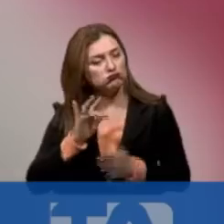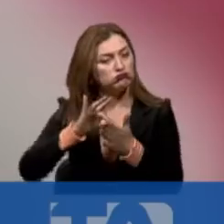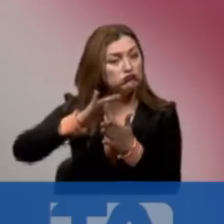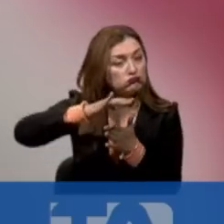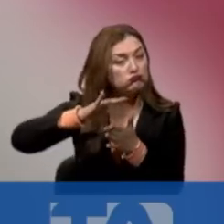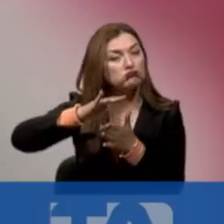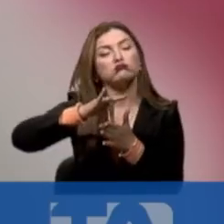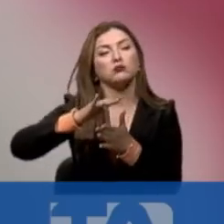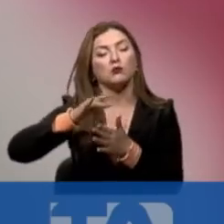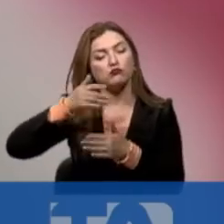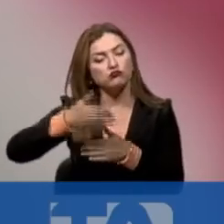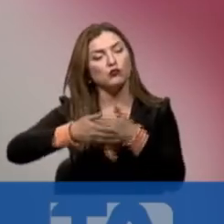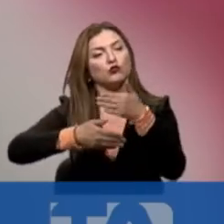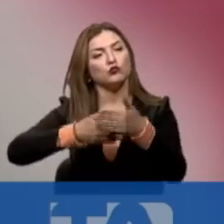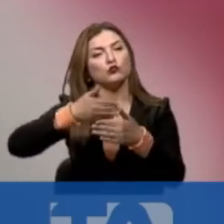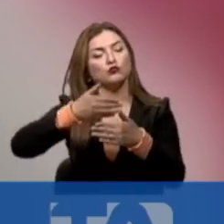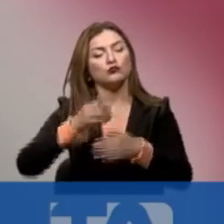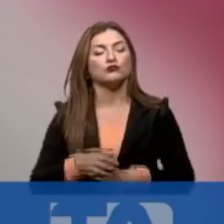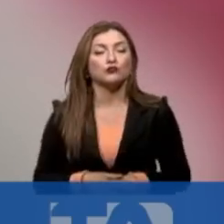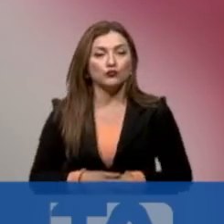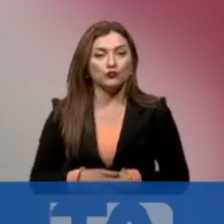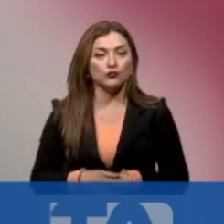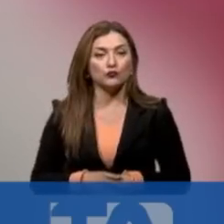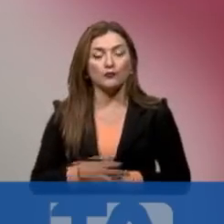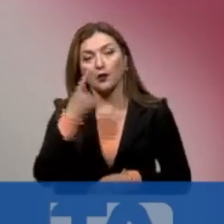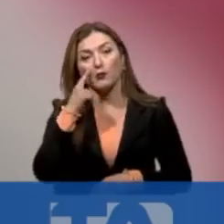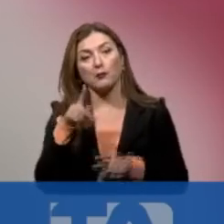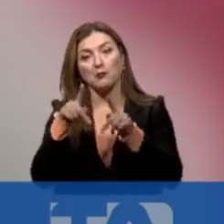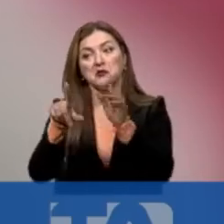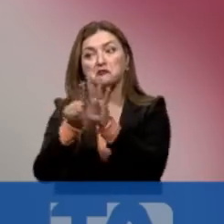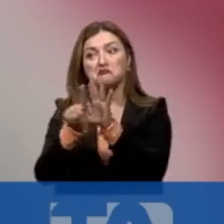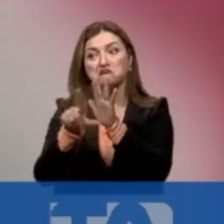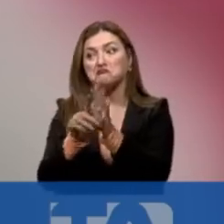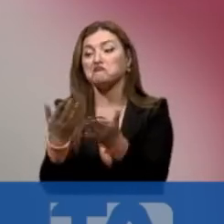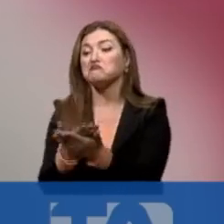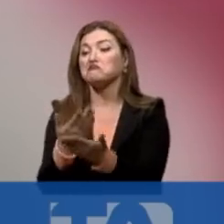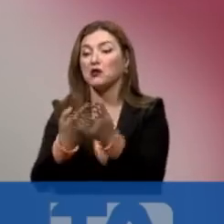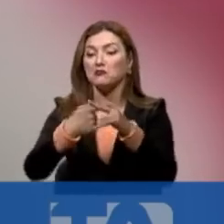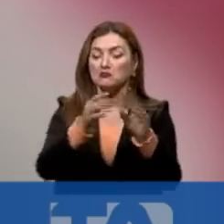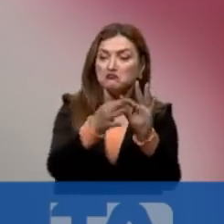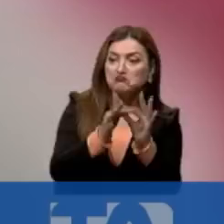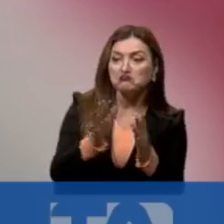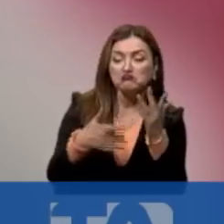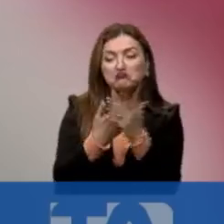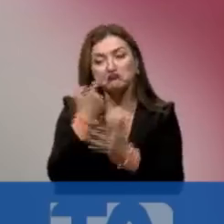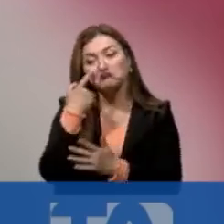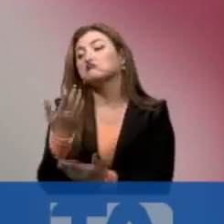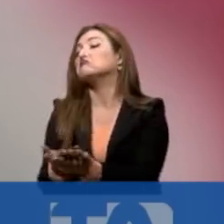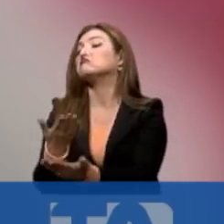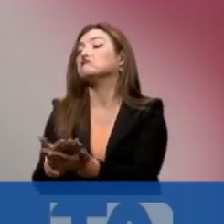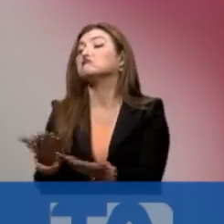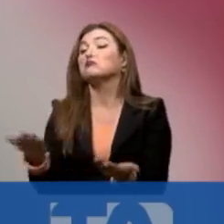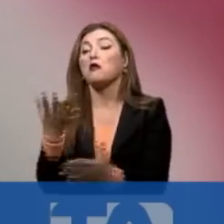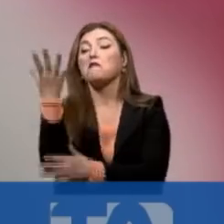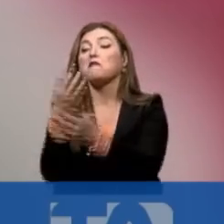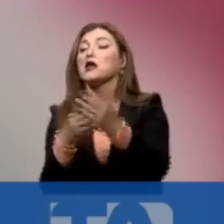caso hay que seguir un debido proceso, habrá que ver si tiene los permisos al día, si los mantenimientos estaban realizados y qué es lo que determinó